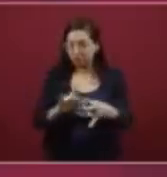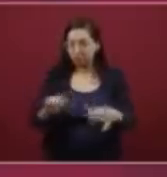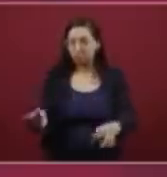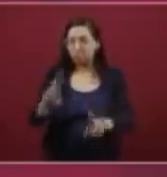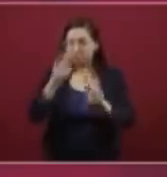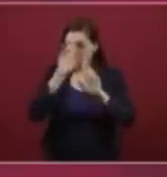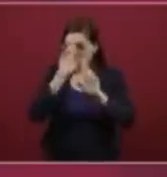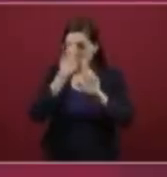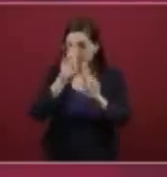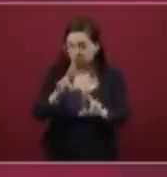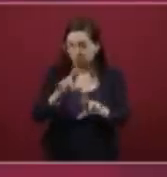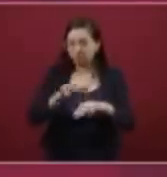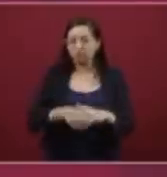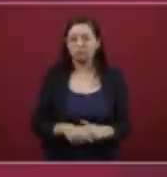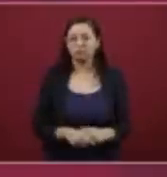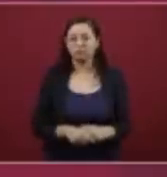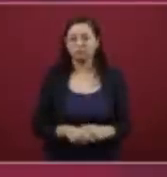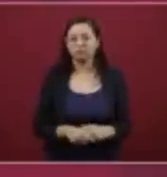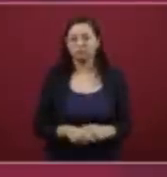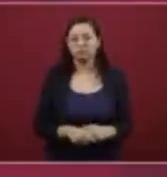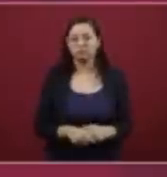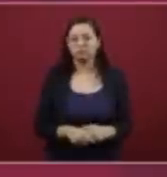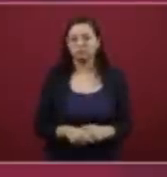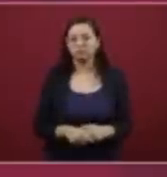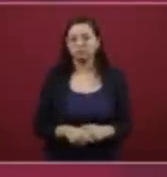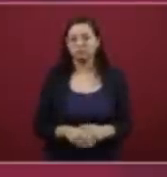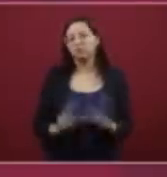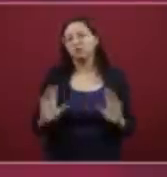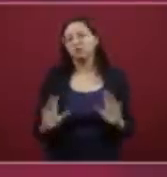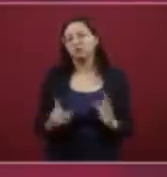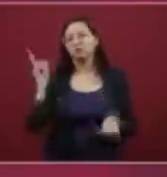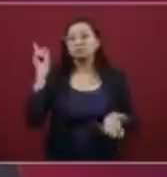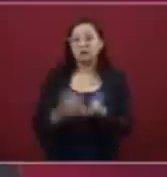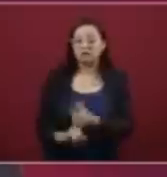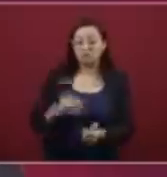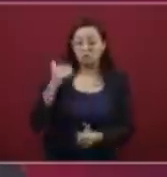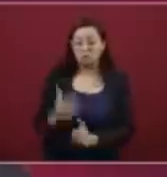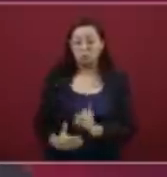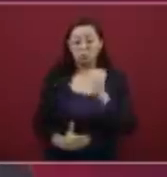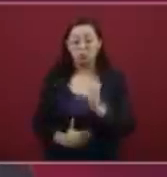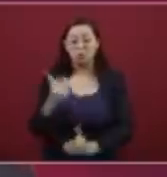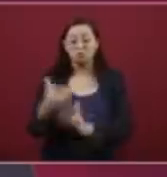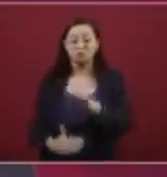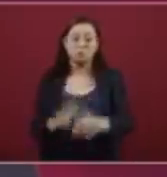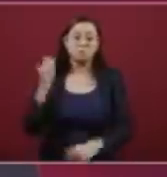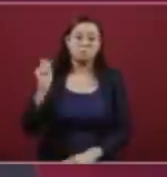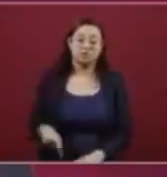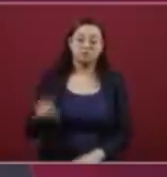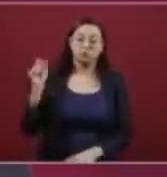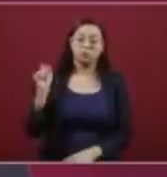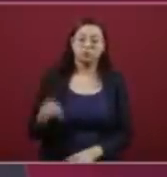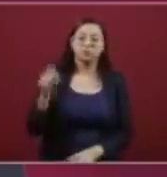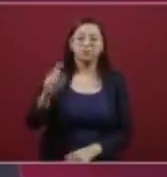que sigan los mismos procedimientos. ¿Cómo era antes ahí?